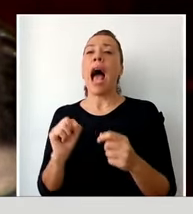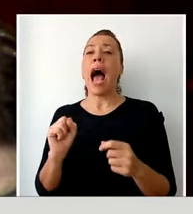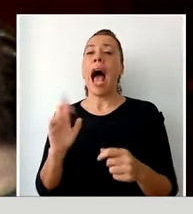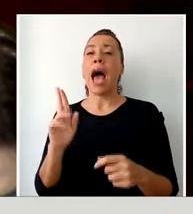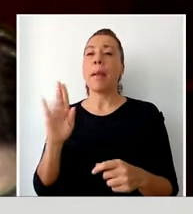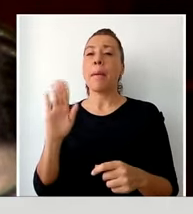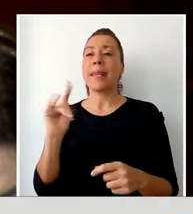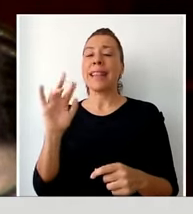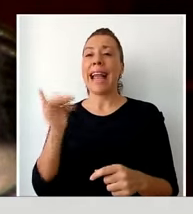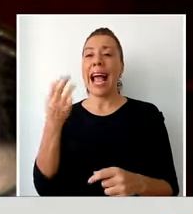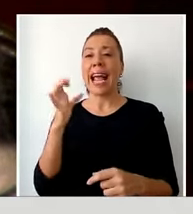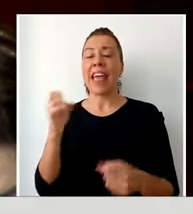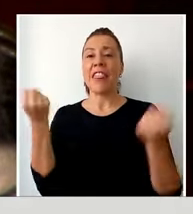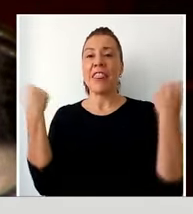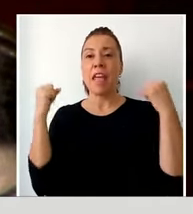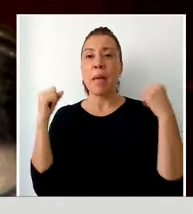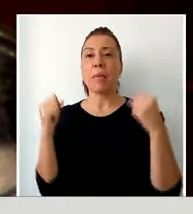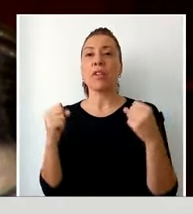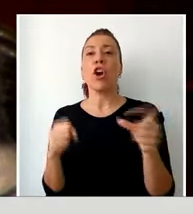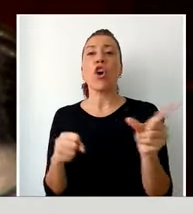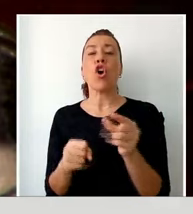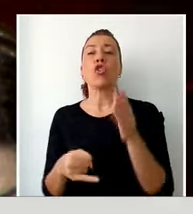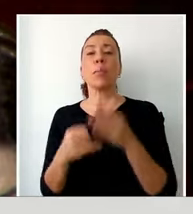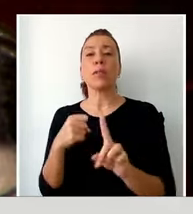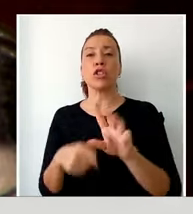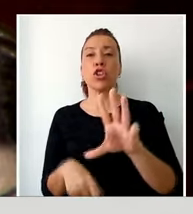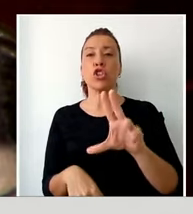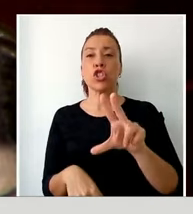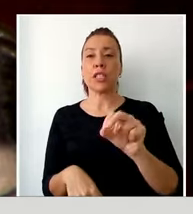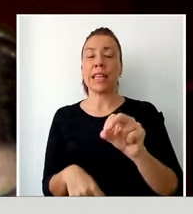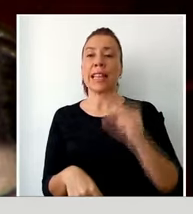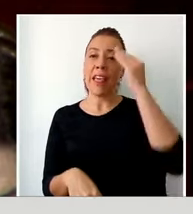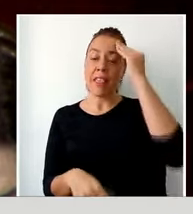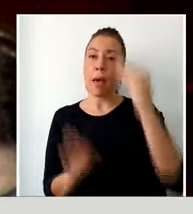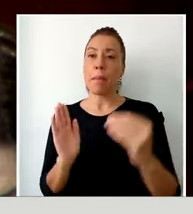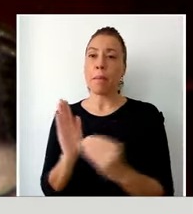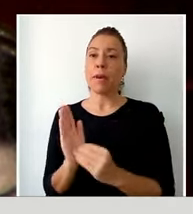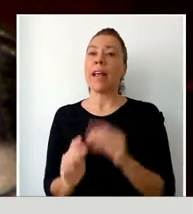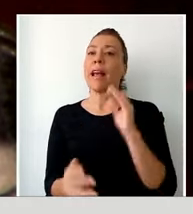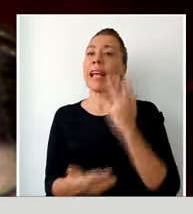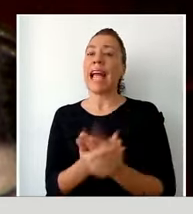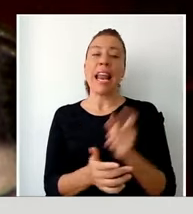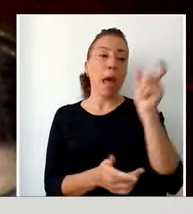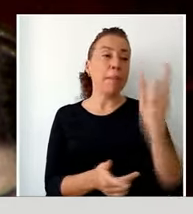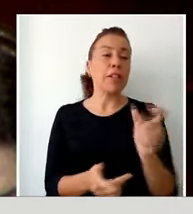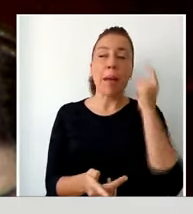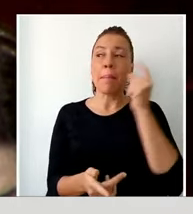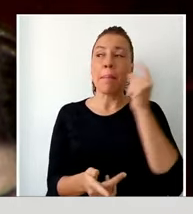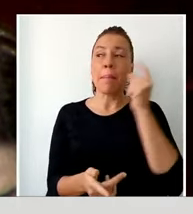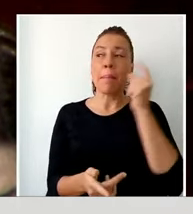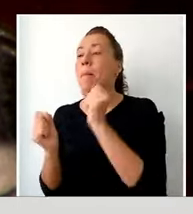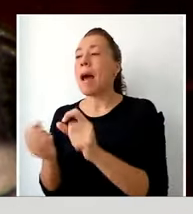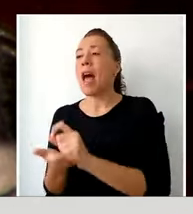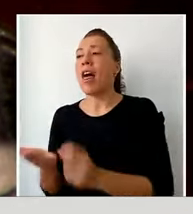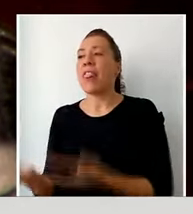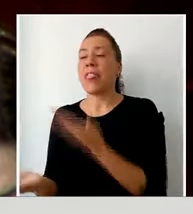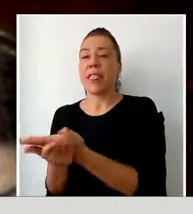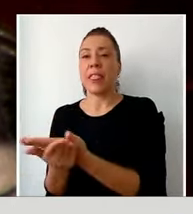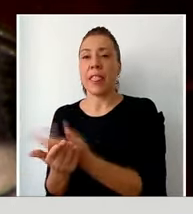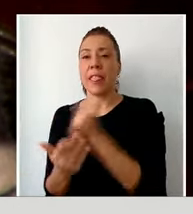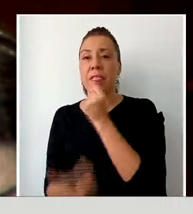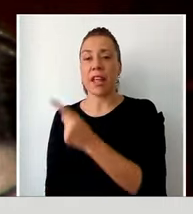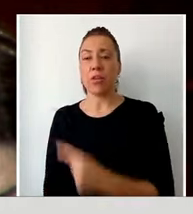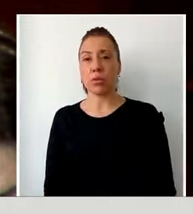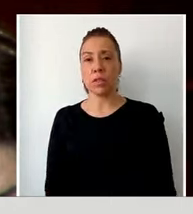el breve plazo de 180 días que contemplaba que tendría el denunciante para presentar la denuncia con las modificaciones